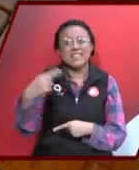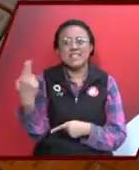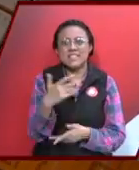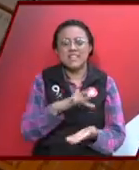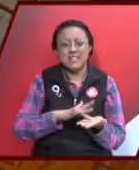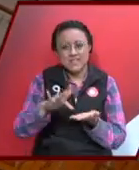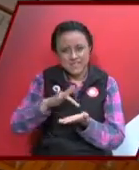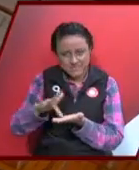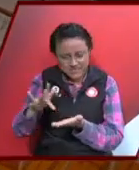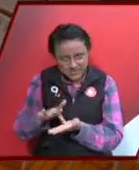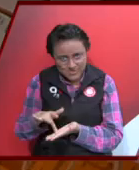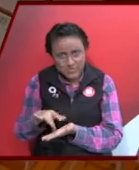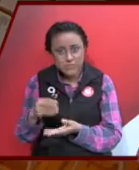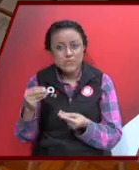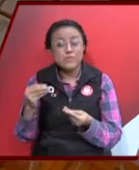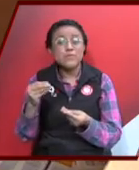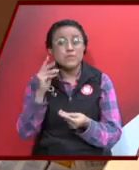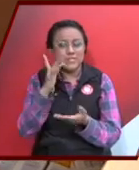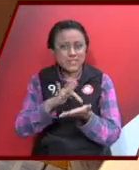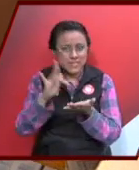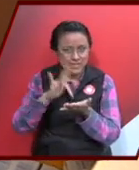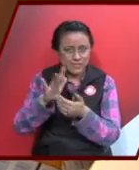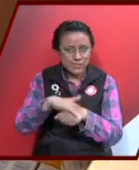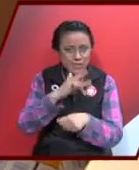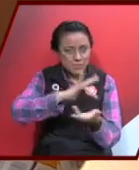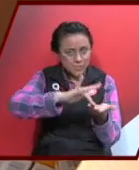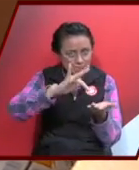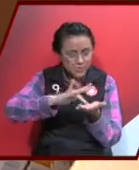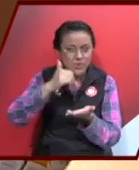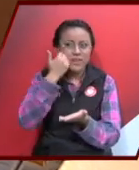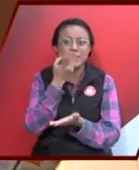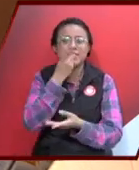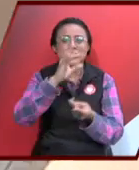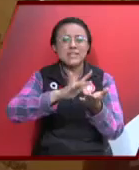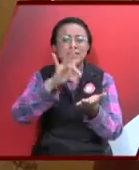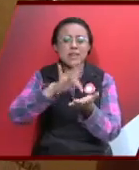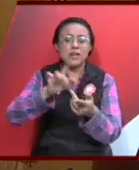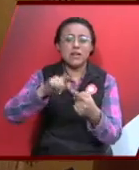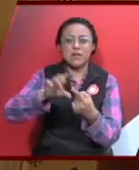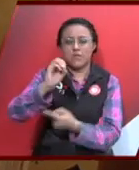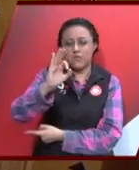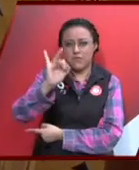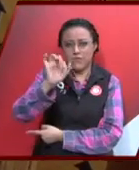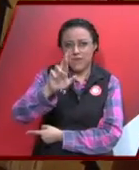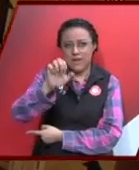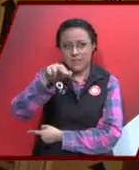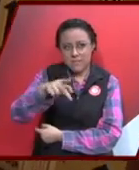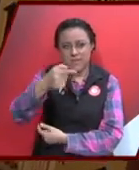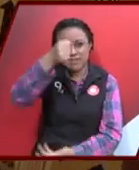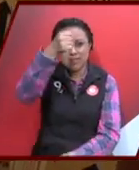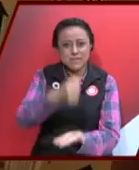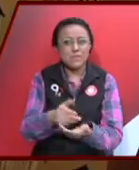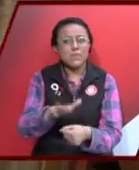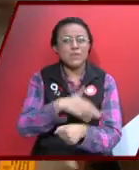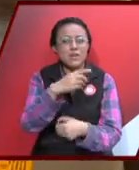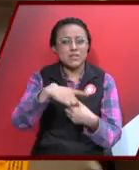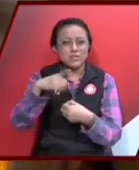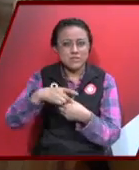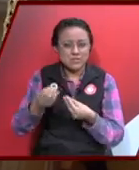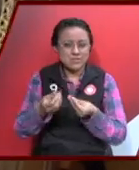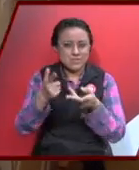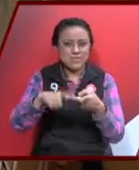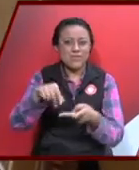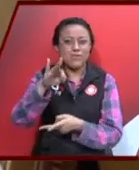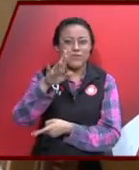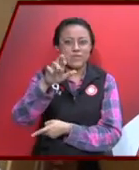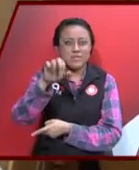apoyo. Y finalmente agradecieron por este gran apoyo. Queremos agradecer a Confarma y a quien corresponda por el donativo realizado a Fuerza